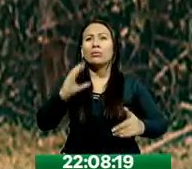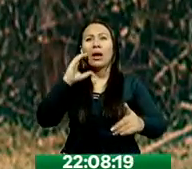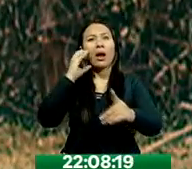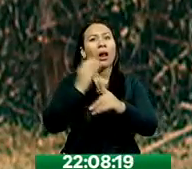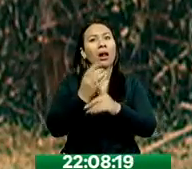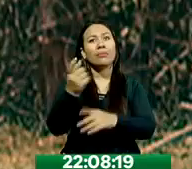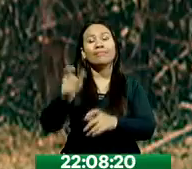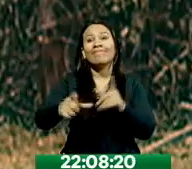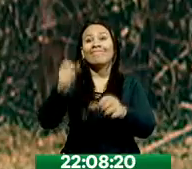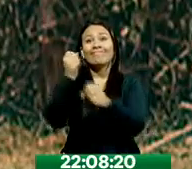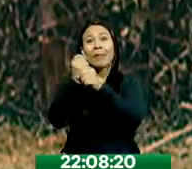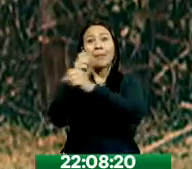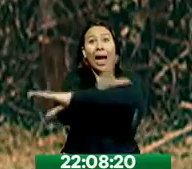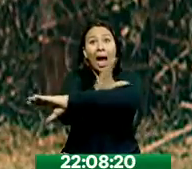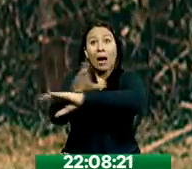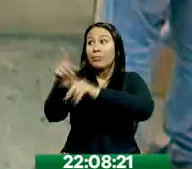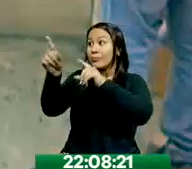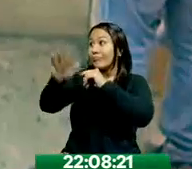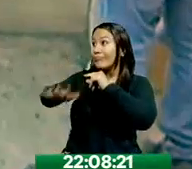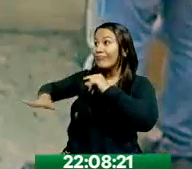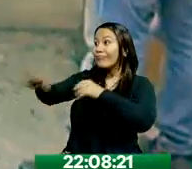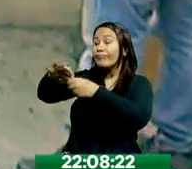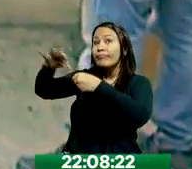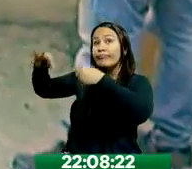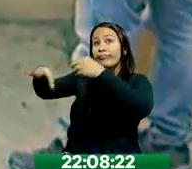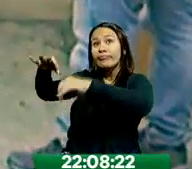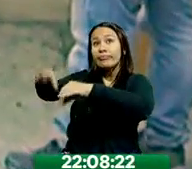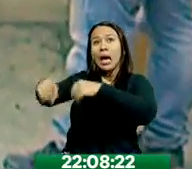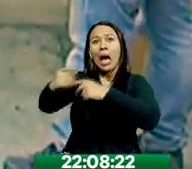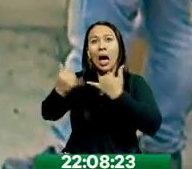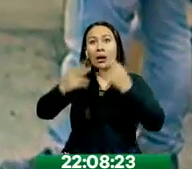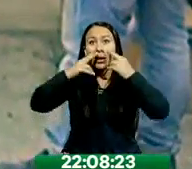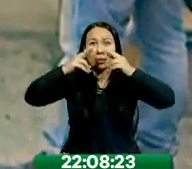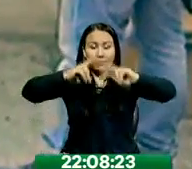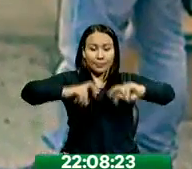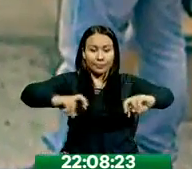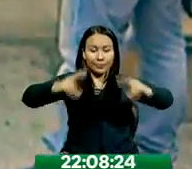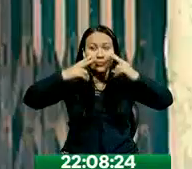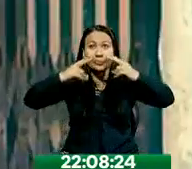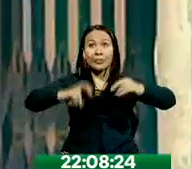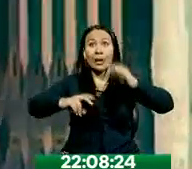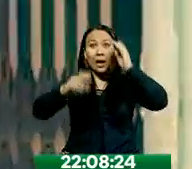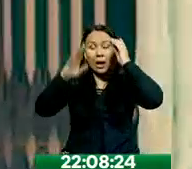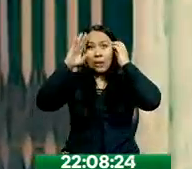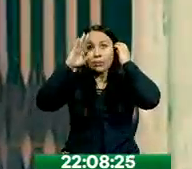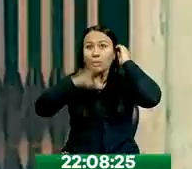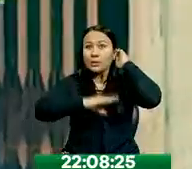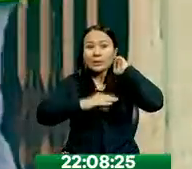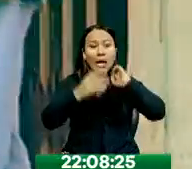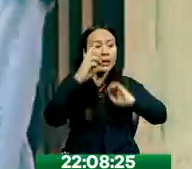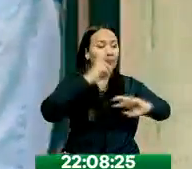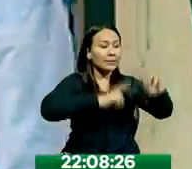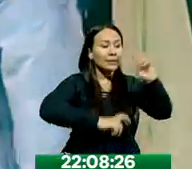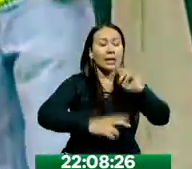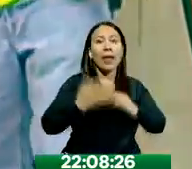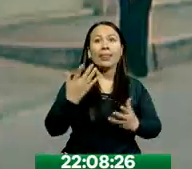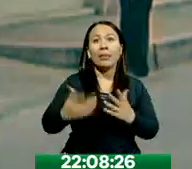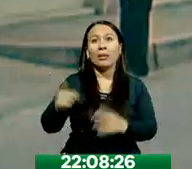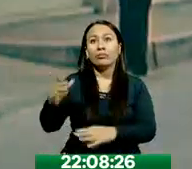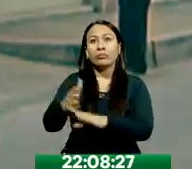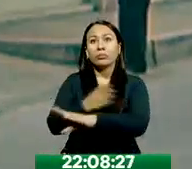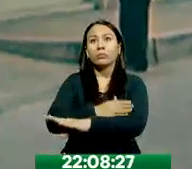jornaleros en los sembríos de la zona las primeras investigaciones de por parte de la tina set giran en torno a un posible robo